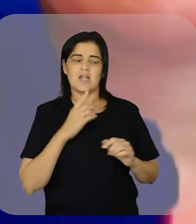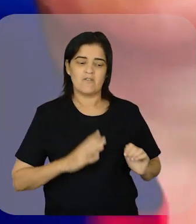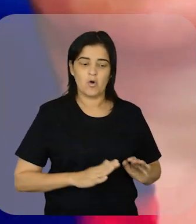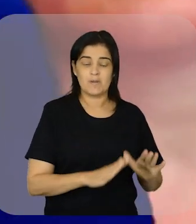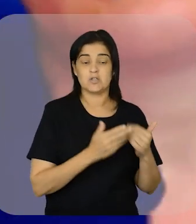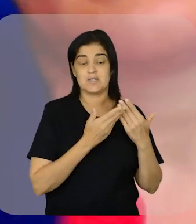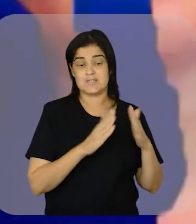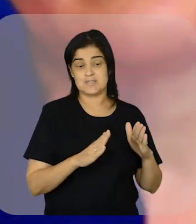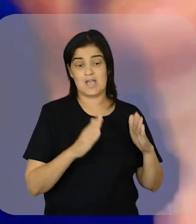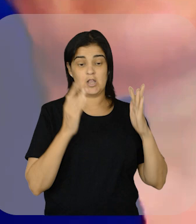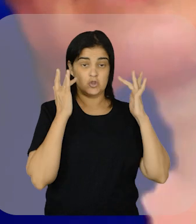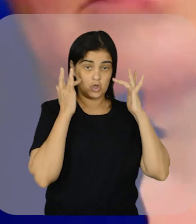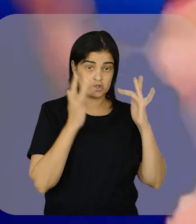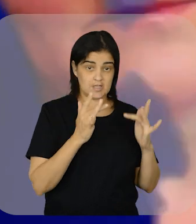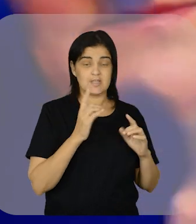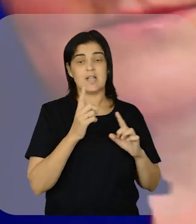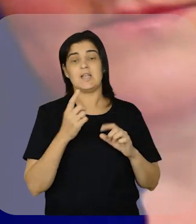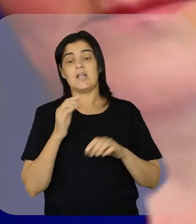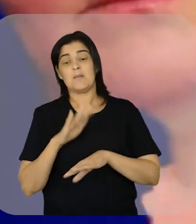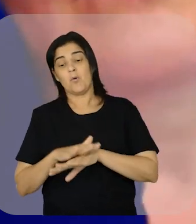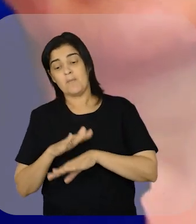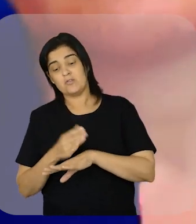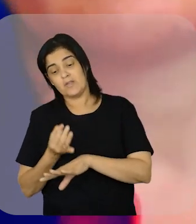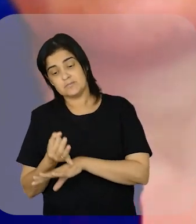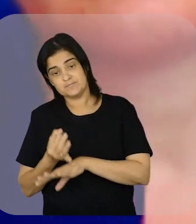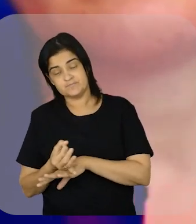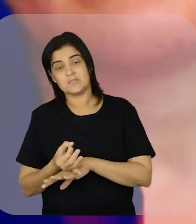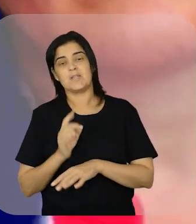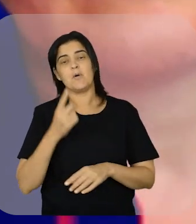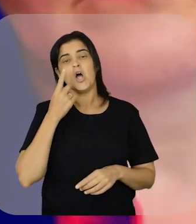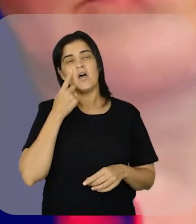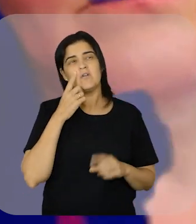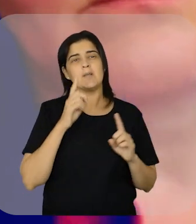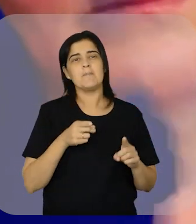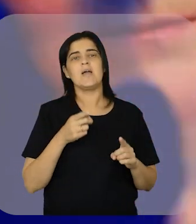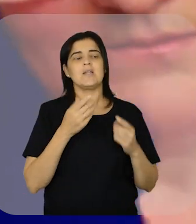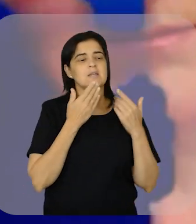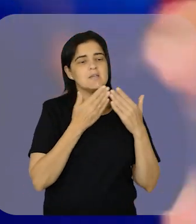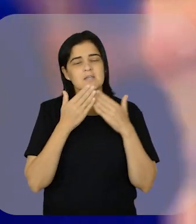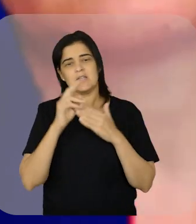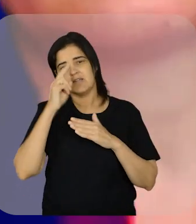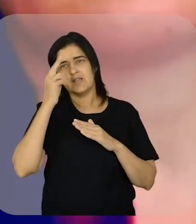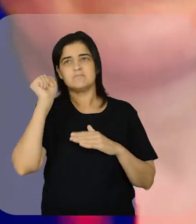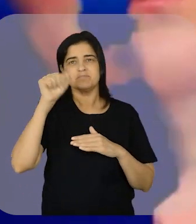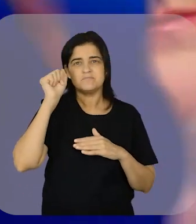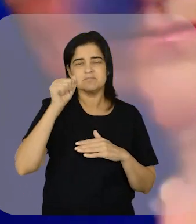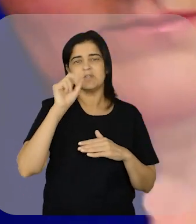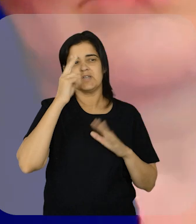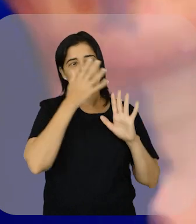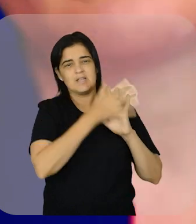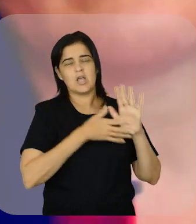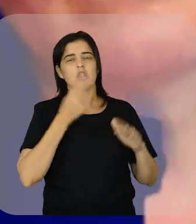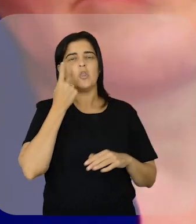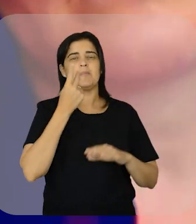formación inicial docente y la práctica. También lo vemos en el Censo Nacional Docente del